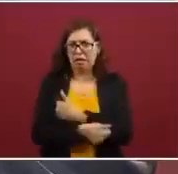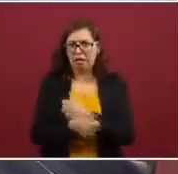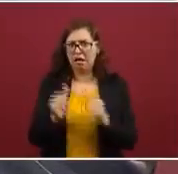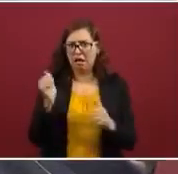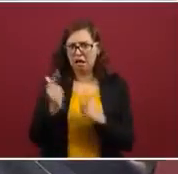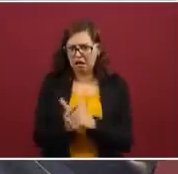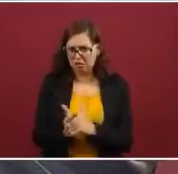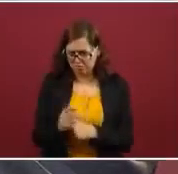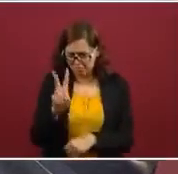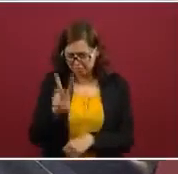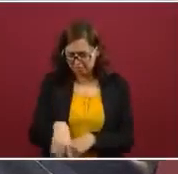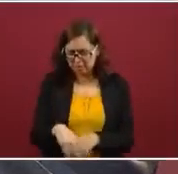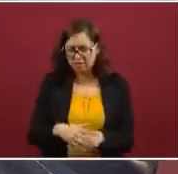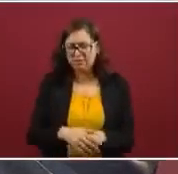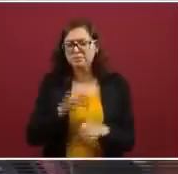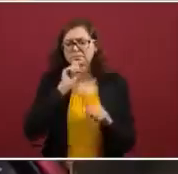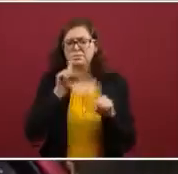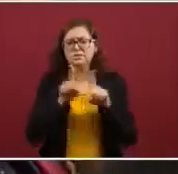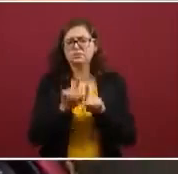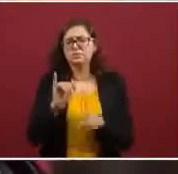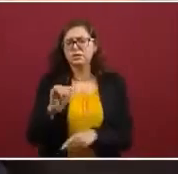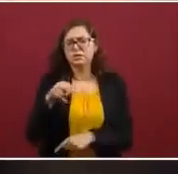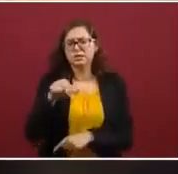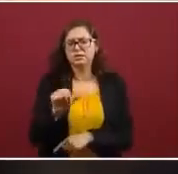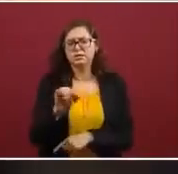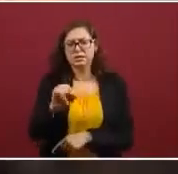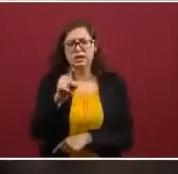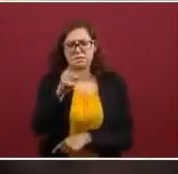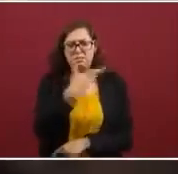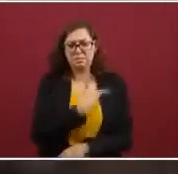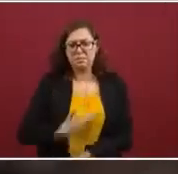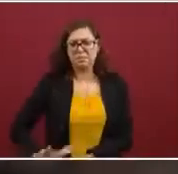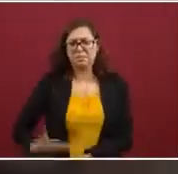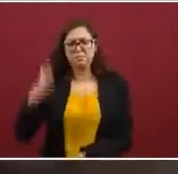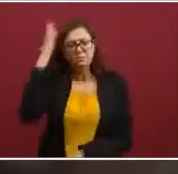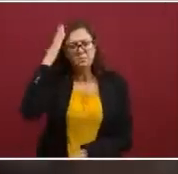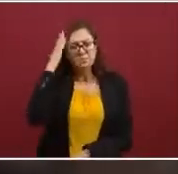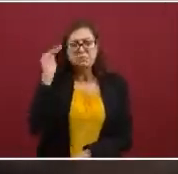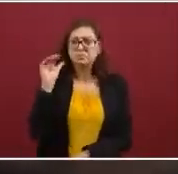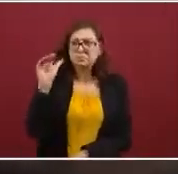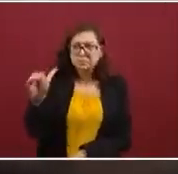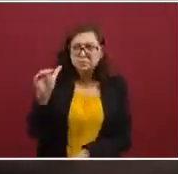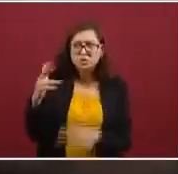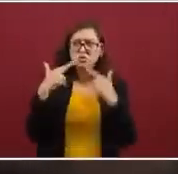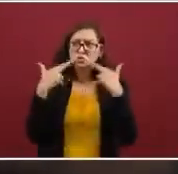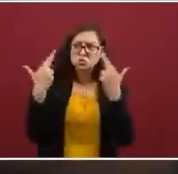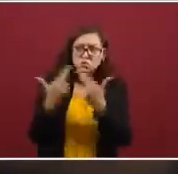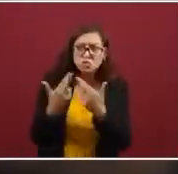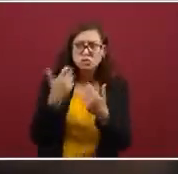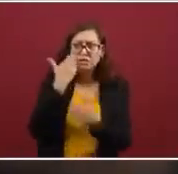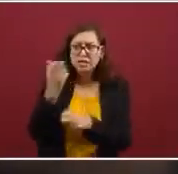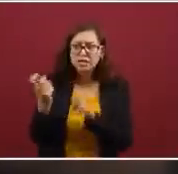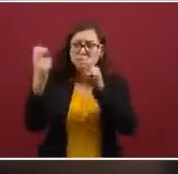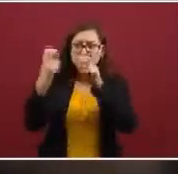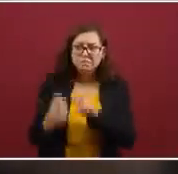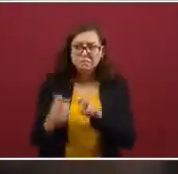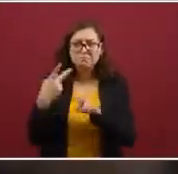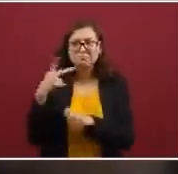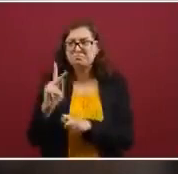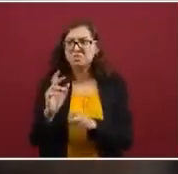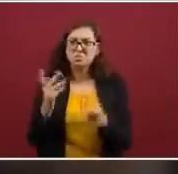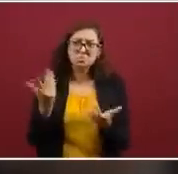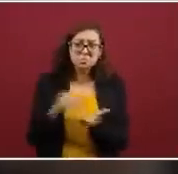que el comisionado presidente del INAI ha pedido una reunión con usted, pero que hasta el momento no le han